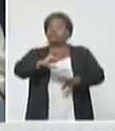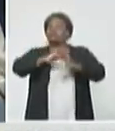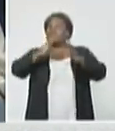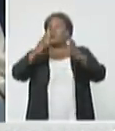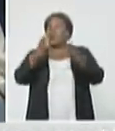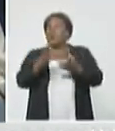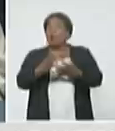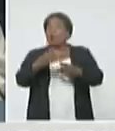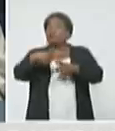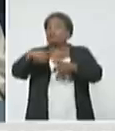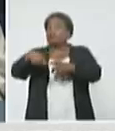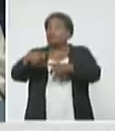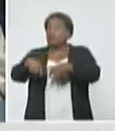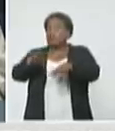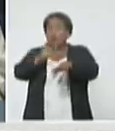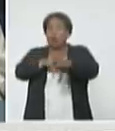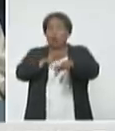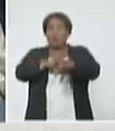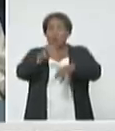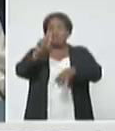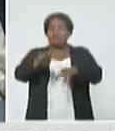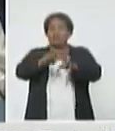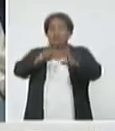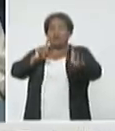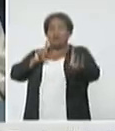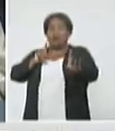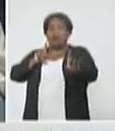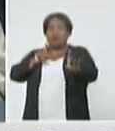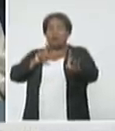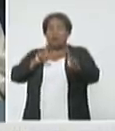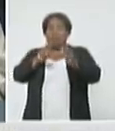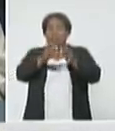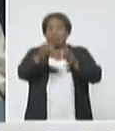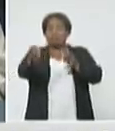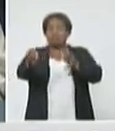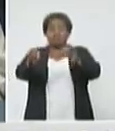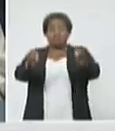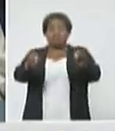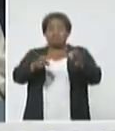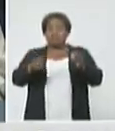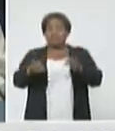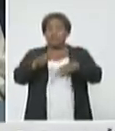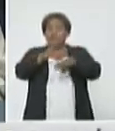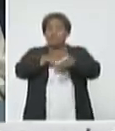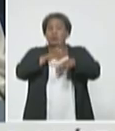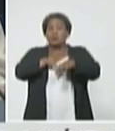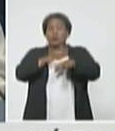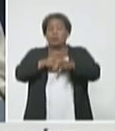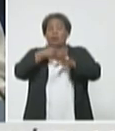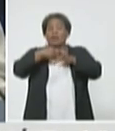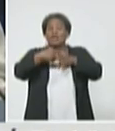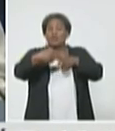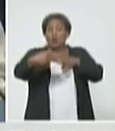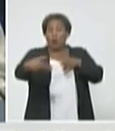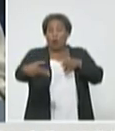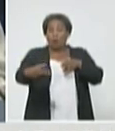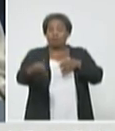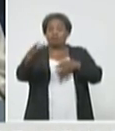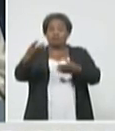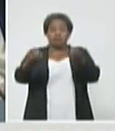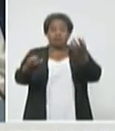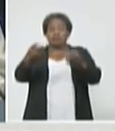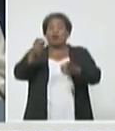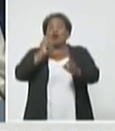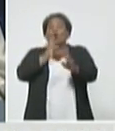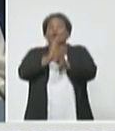de las personas que están aisladas como consecuencia de las historias epidemiológicas y los contactos que